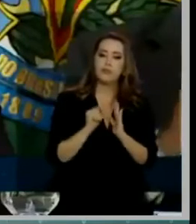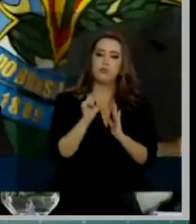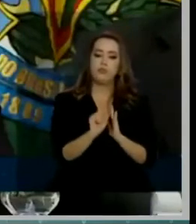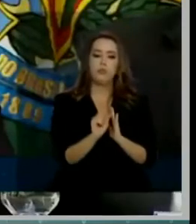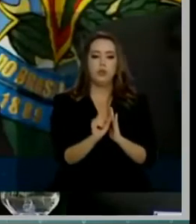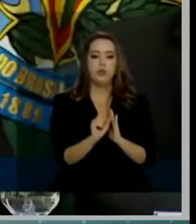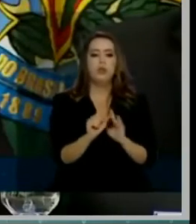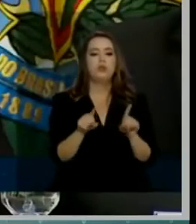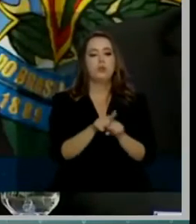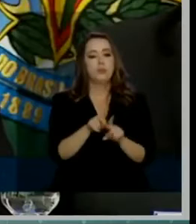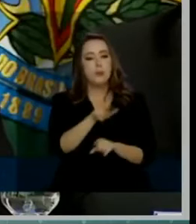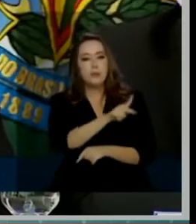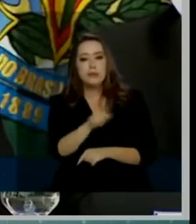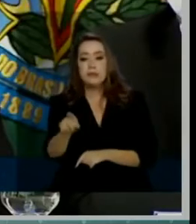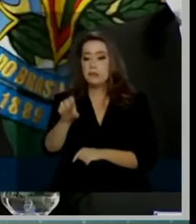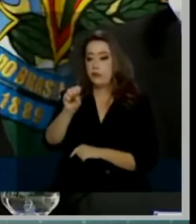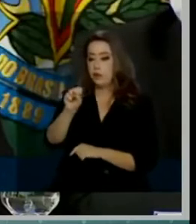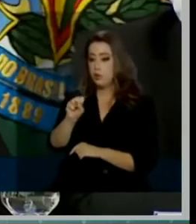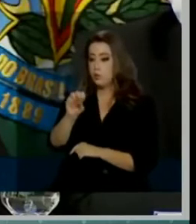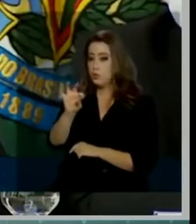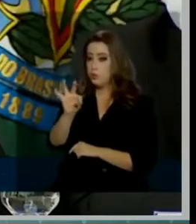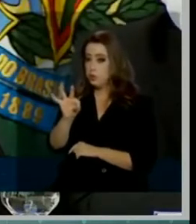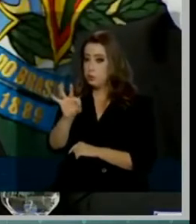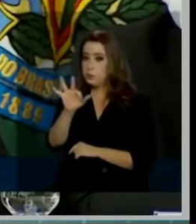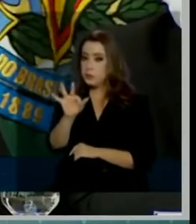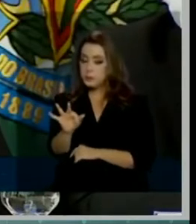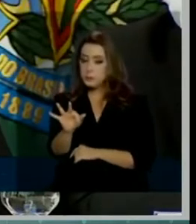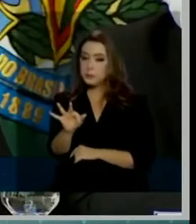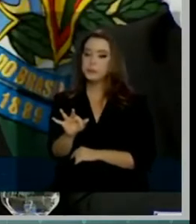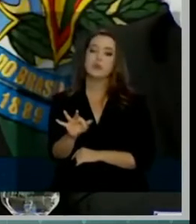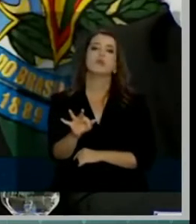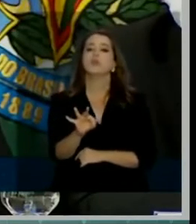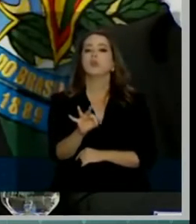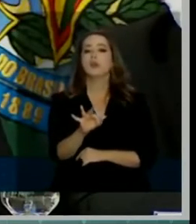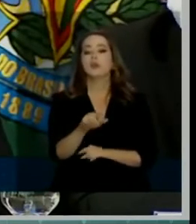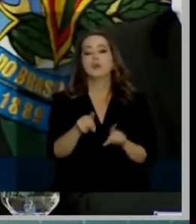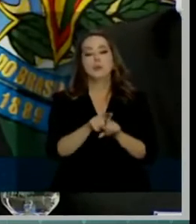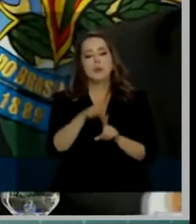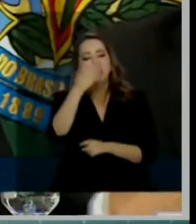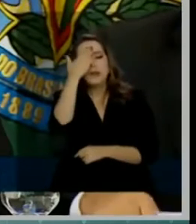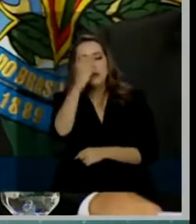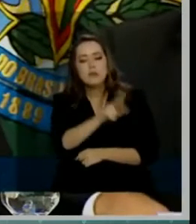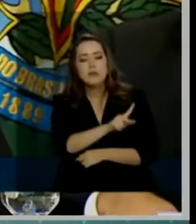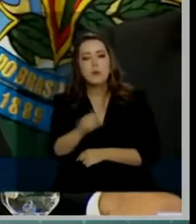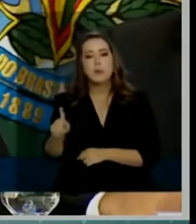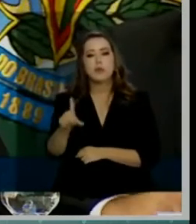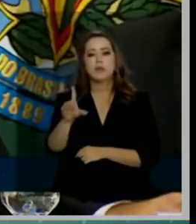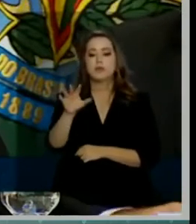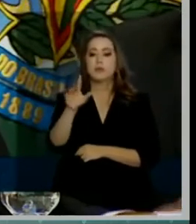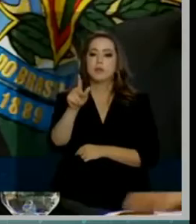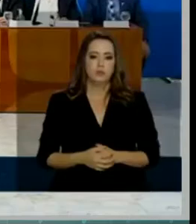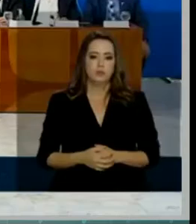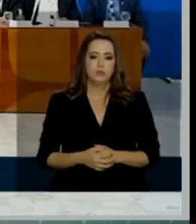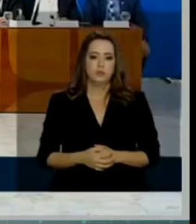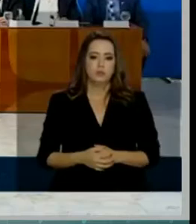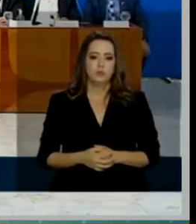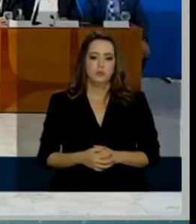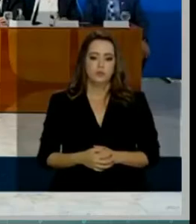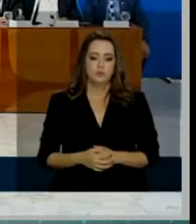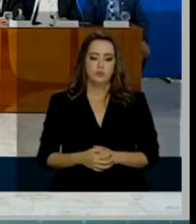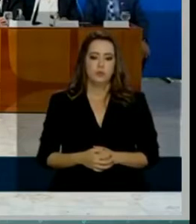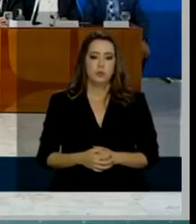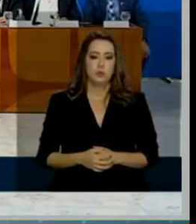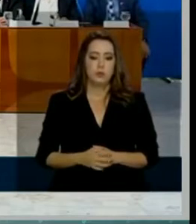topic, fue tendencia el hashtag Bolsonaro genocida y luego recuó el presidente brasileño, derrumbó esta